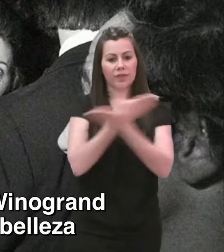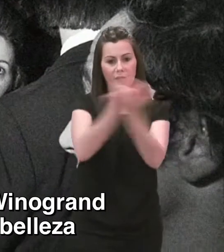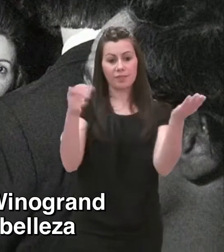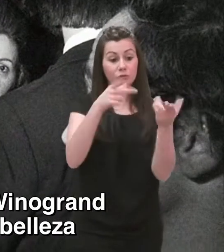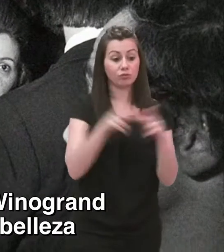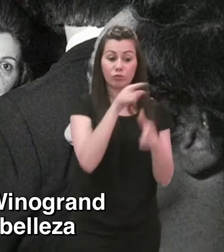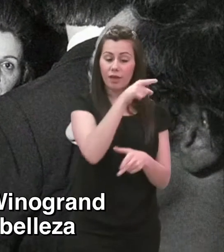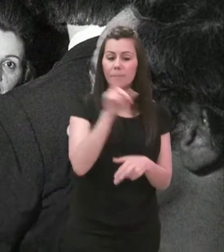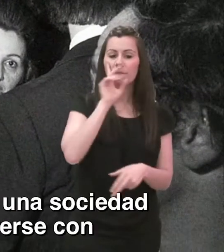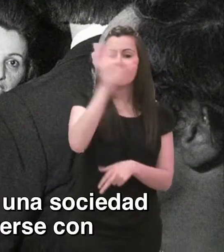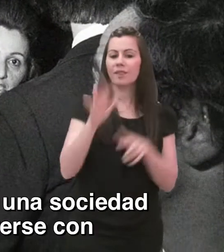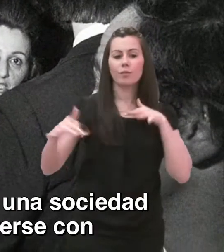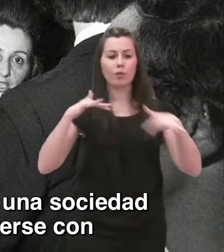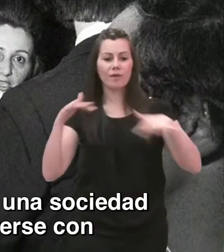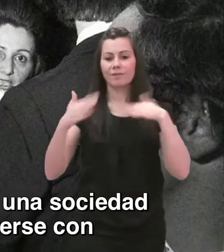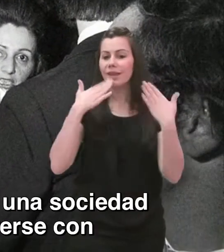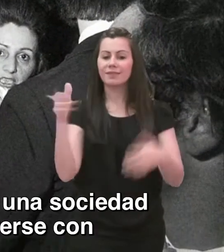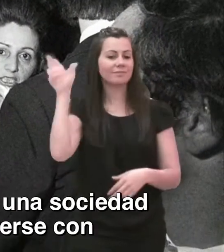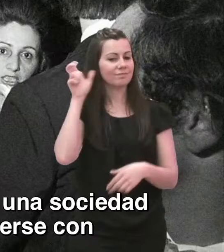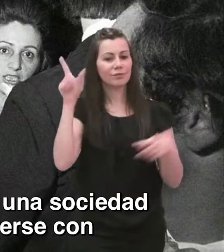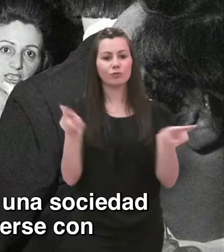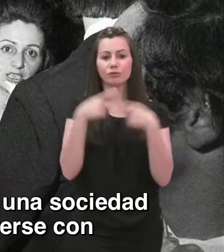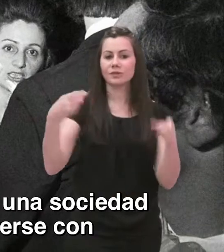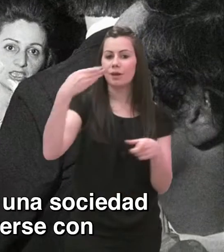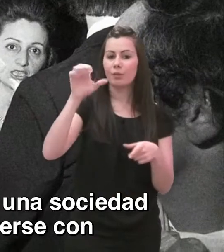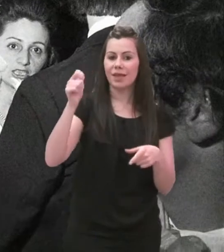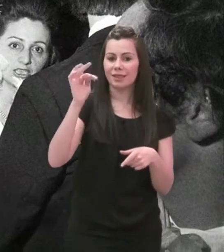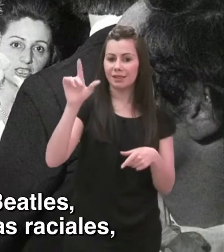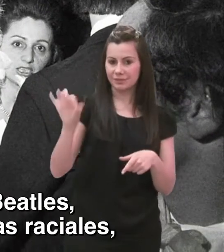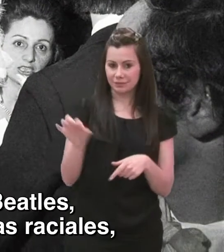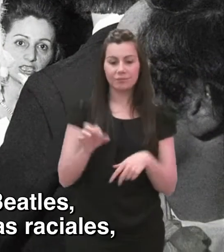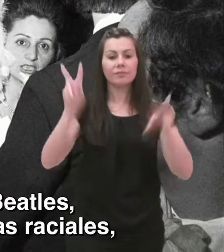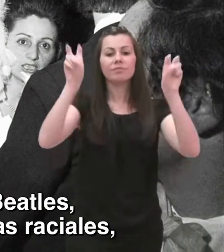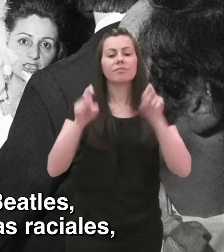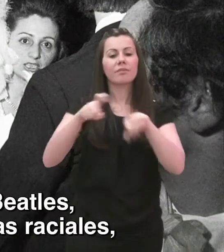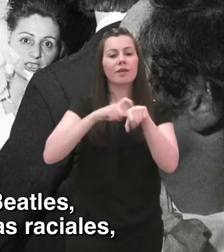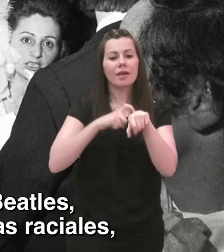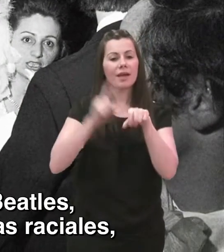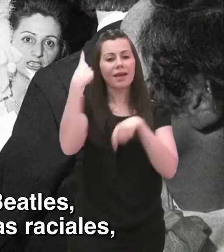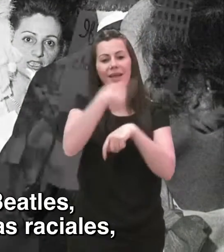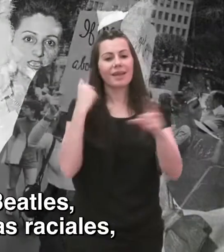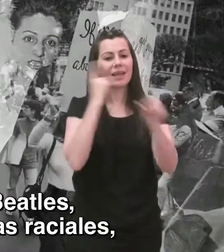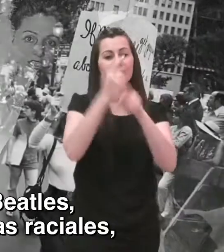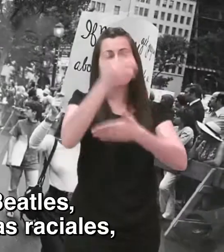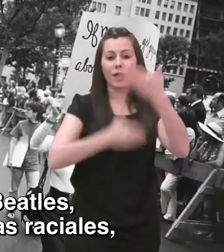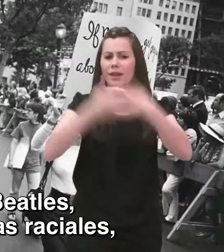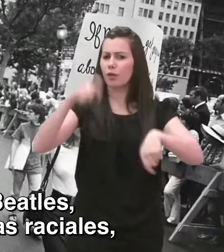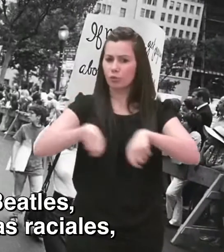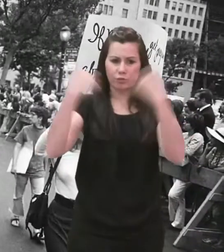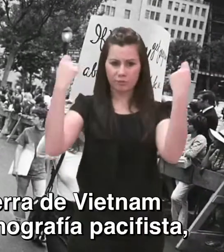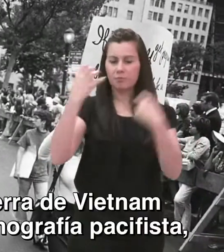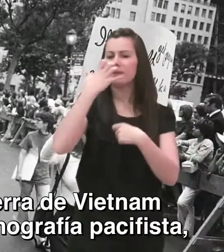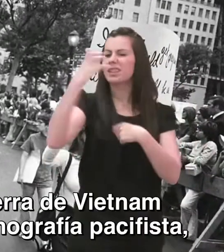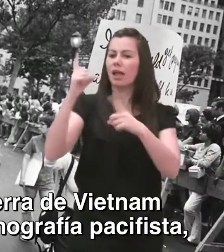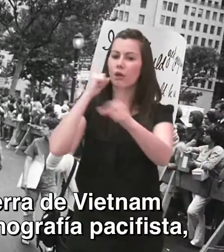Winogrand impregnan de belleza la transformación de una sociedad que parece moverse con la música de Beatles, que rompe barreras